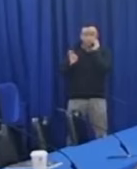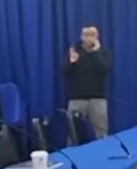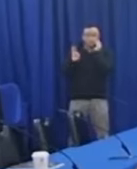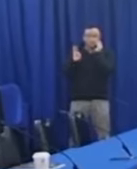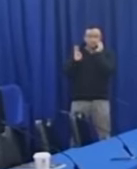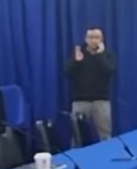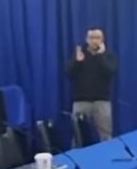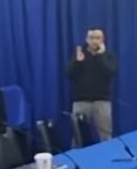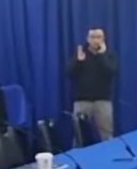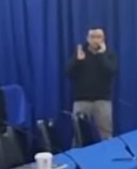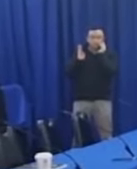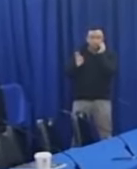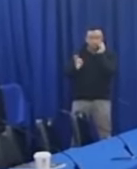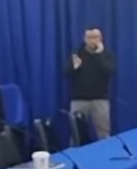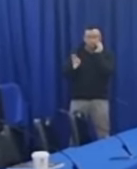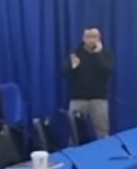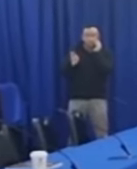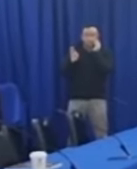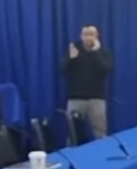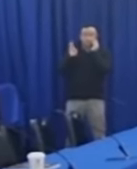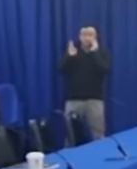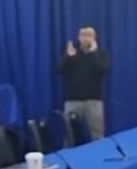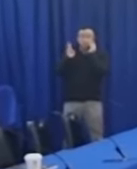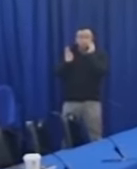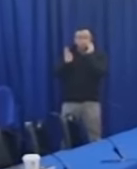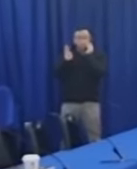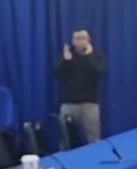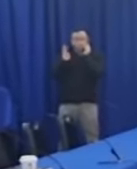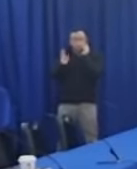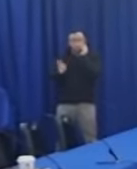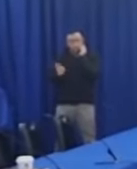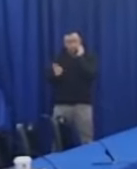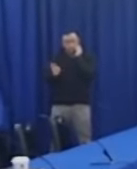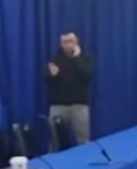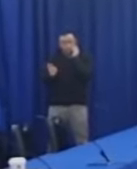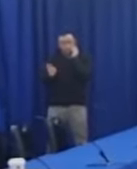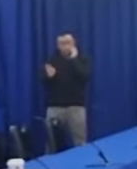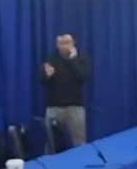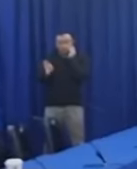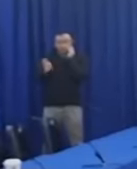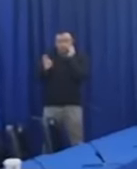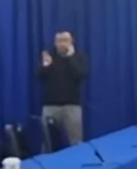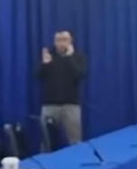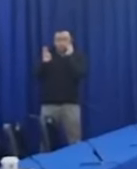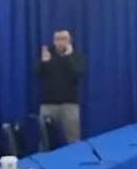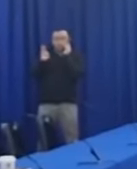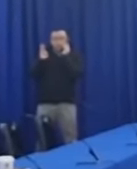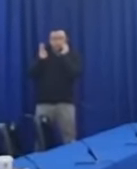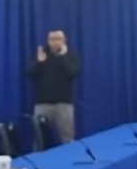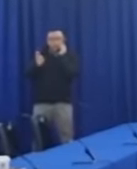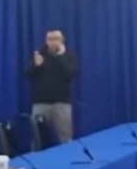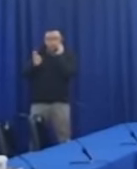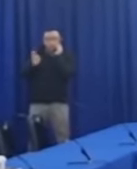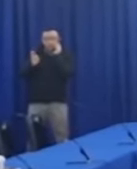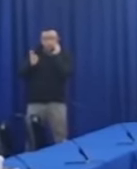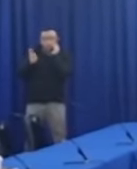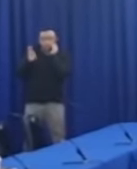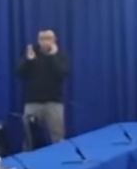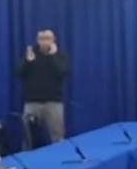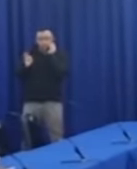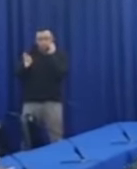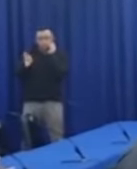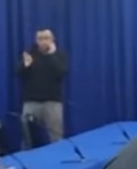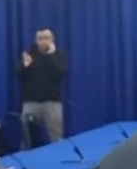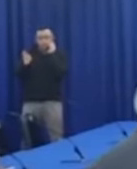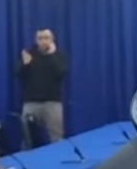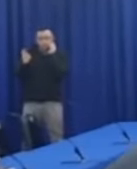no olvidemos que este es un socavón, que hay un material que ya tiene mucho desgaste también, mucho tiempo, muchos años,